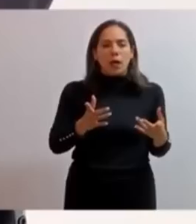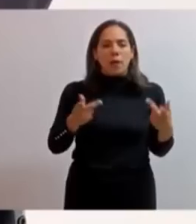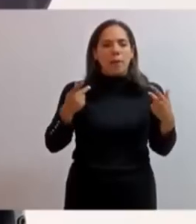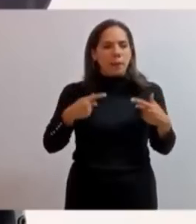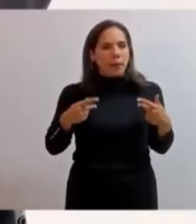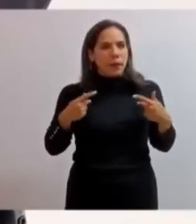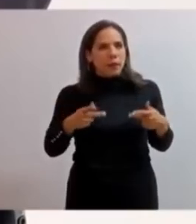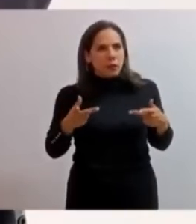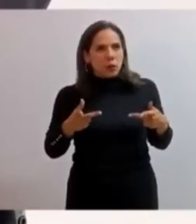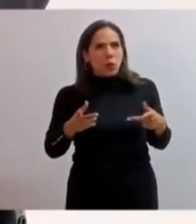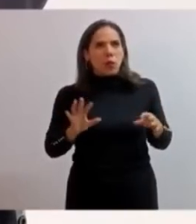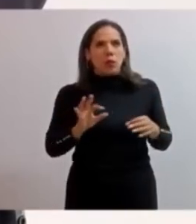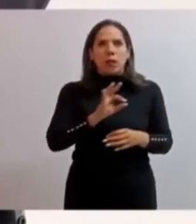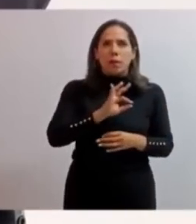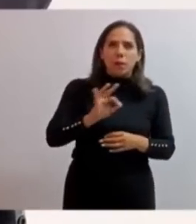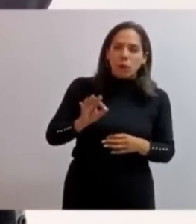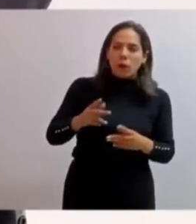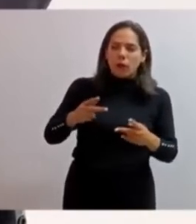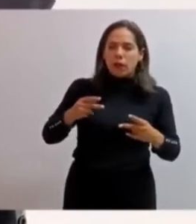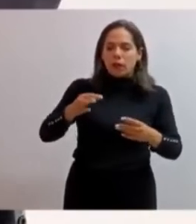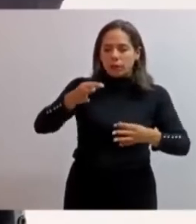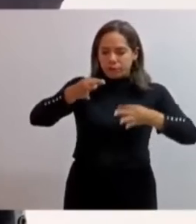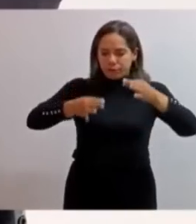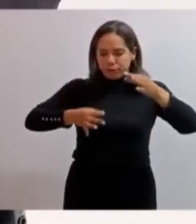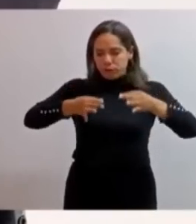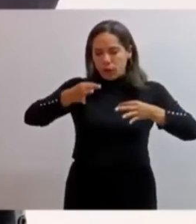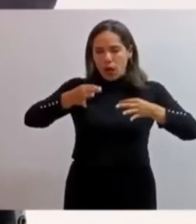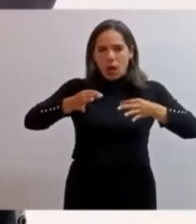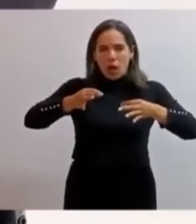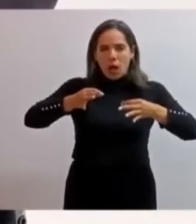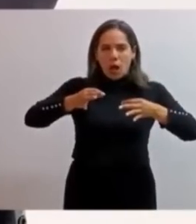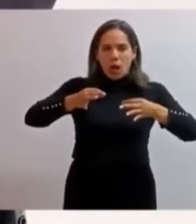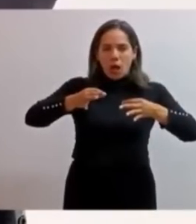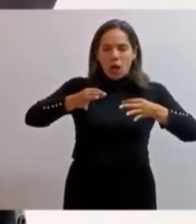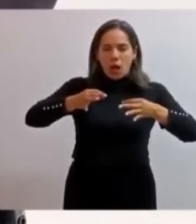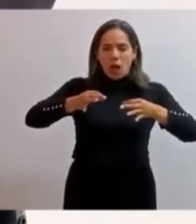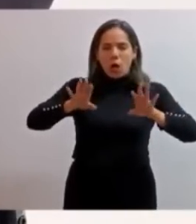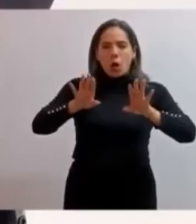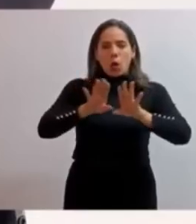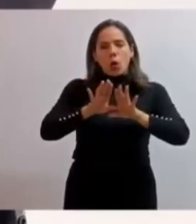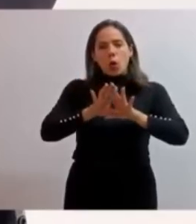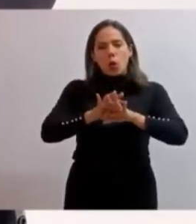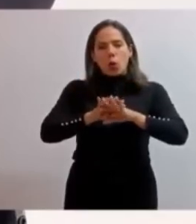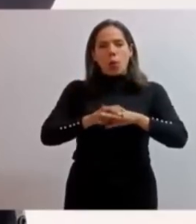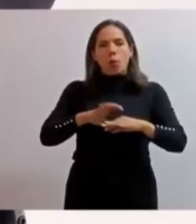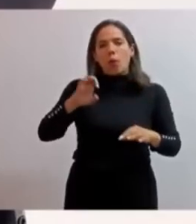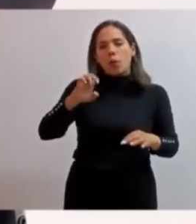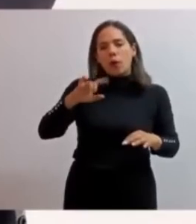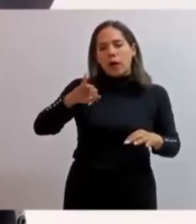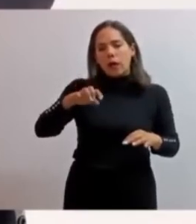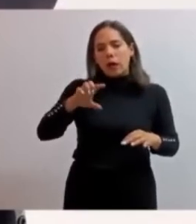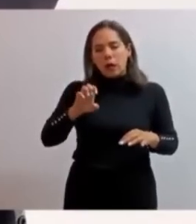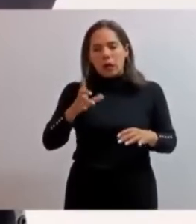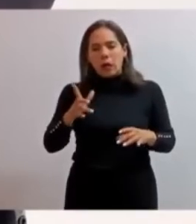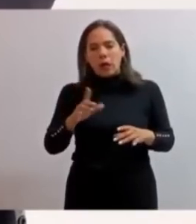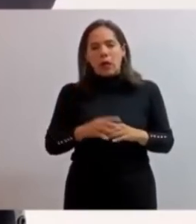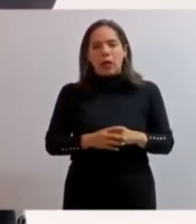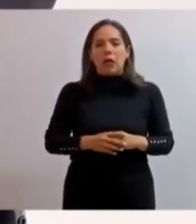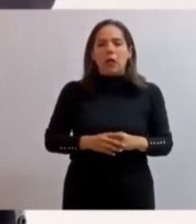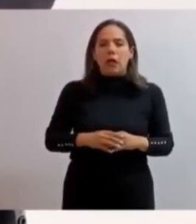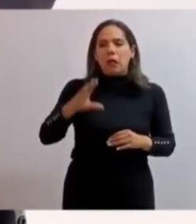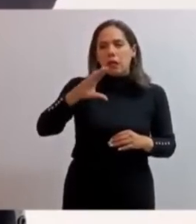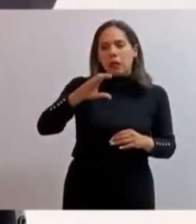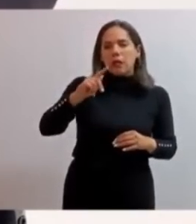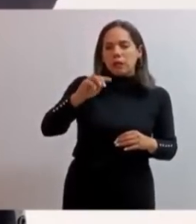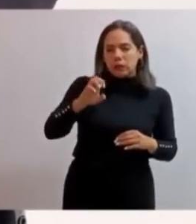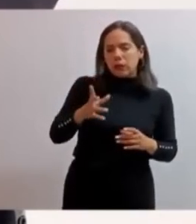articuladores, lo mencionó, y me parece que es un asunto que también debemos recuperar y posteriormente desarrollar en los